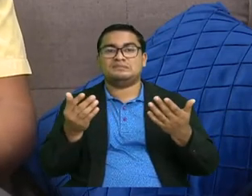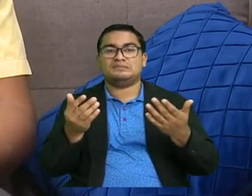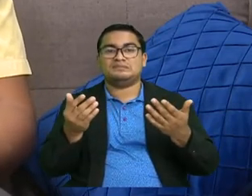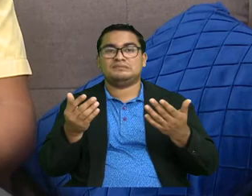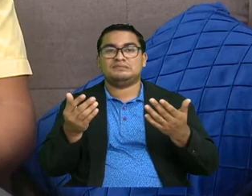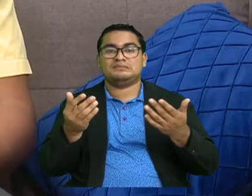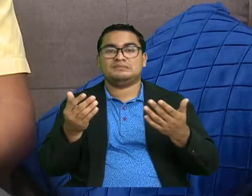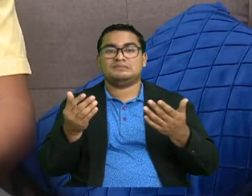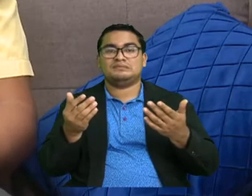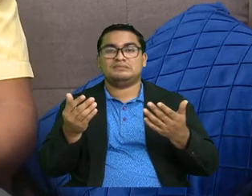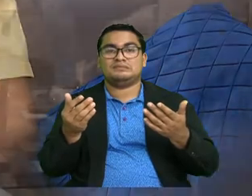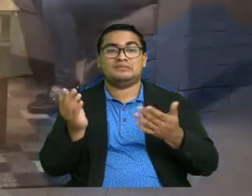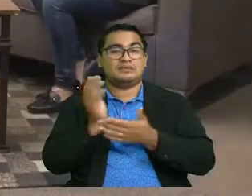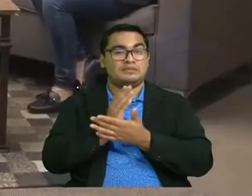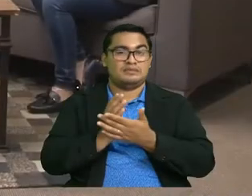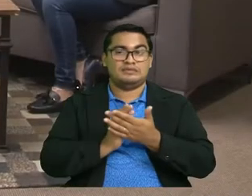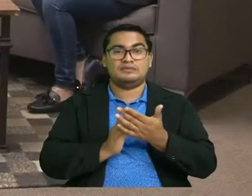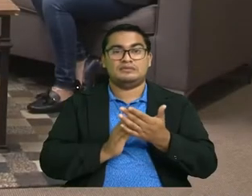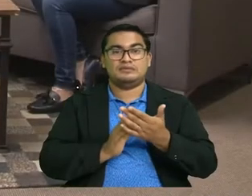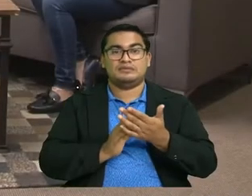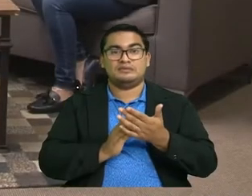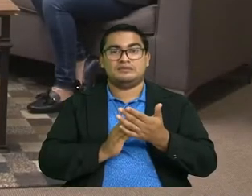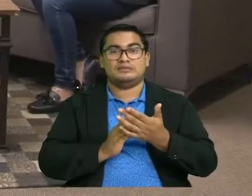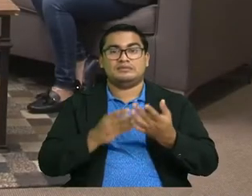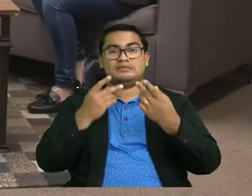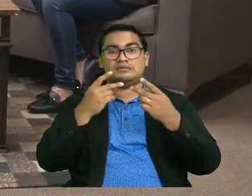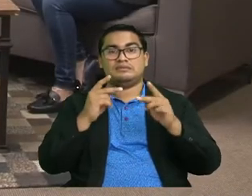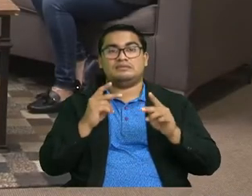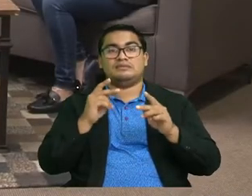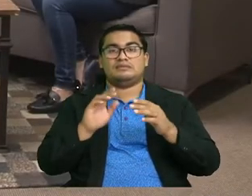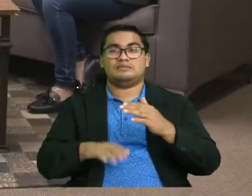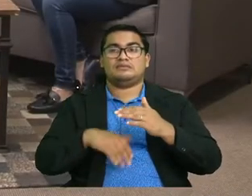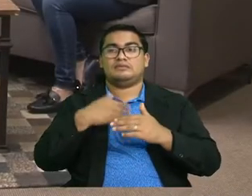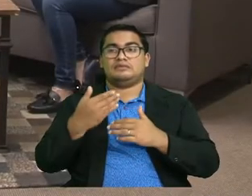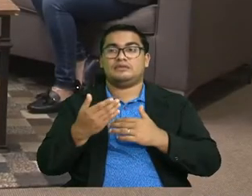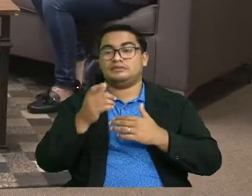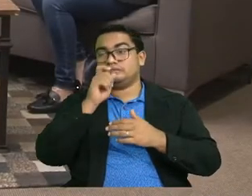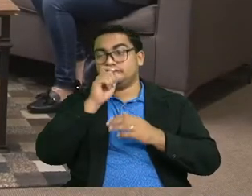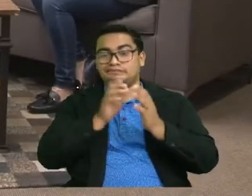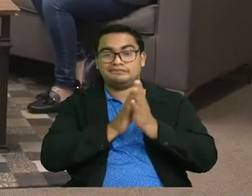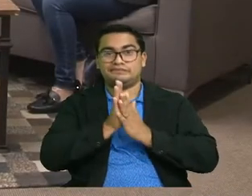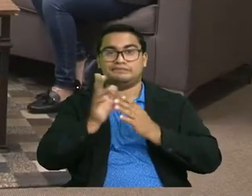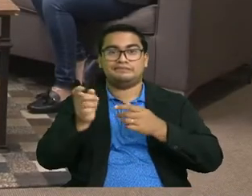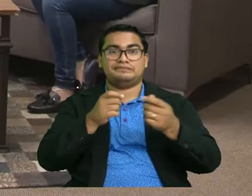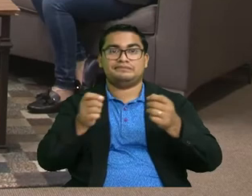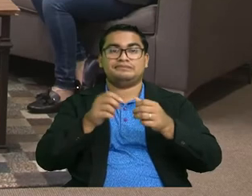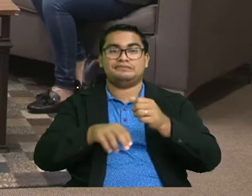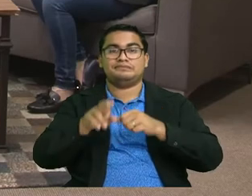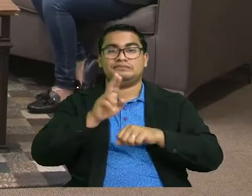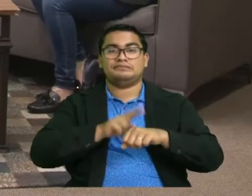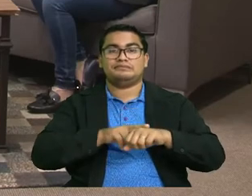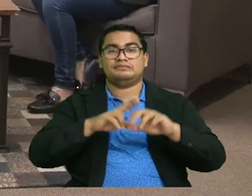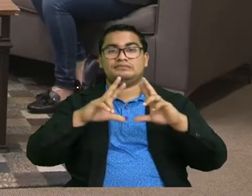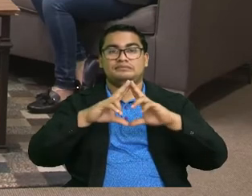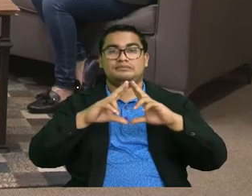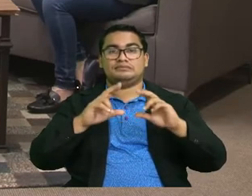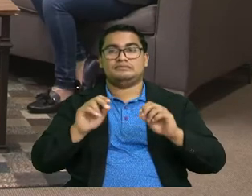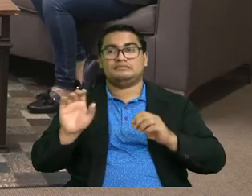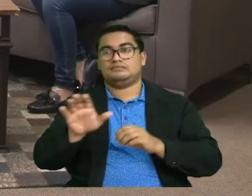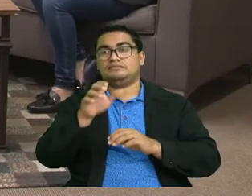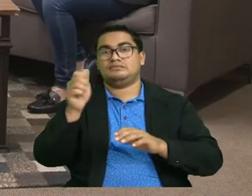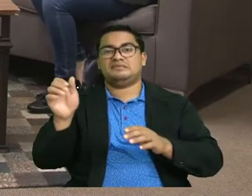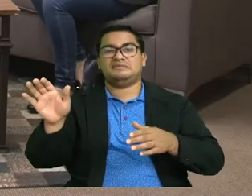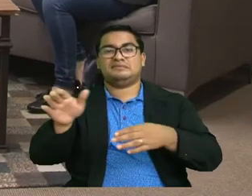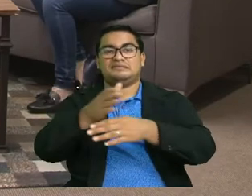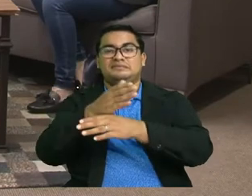en principio. Algunas, ¿verdad?, que atienden el rubro, pero después por satisfacer el mercado nacional, pero también con los otros productos que